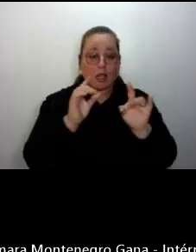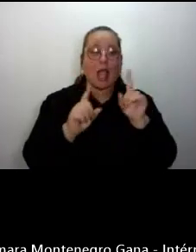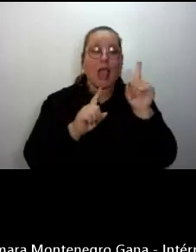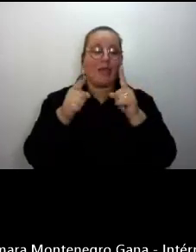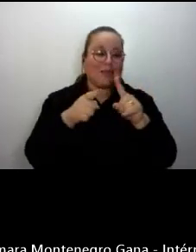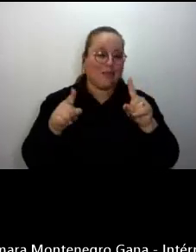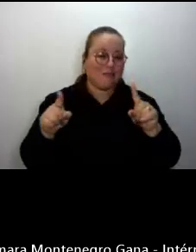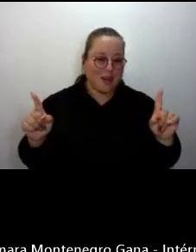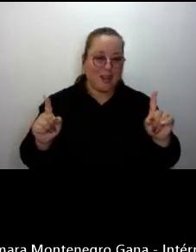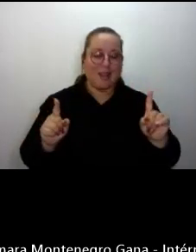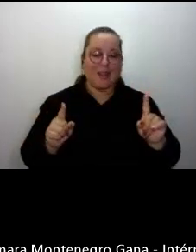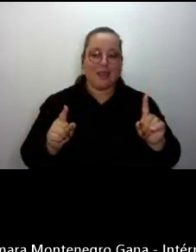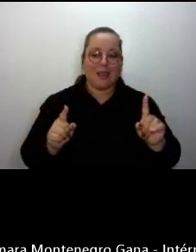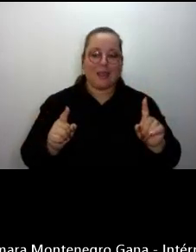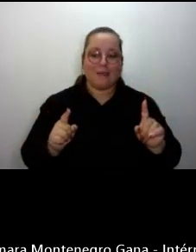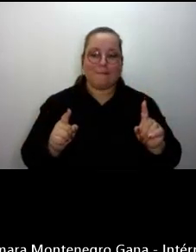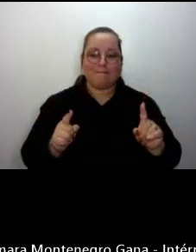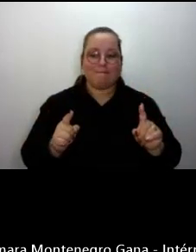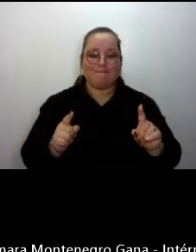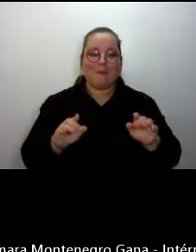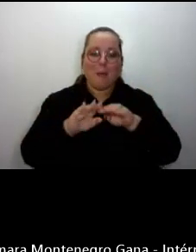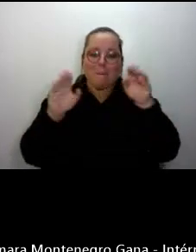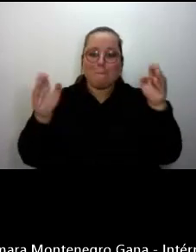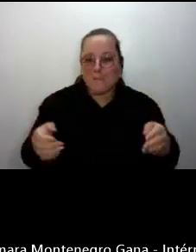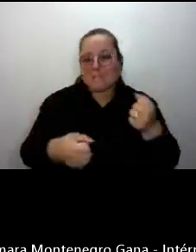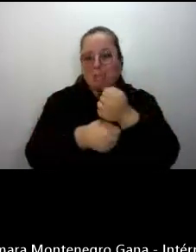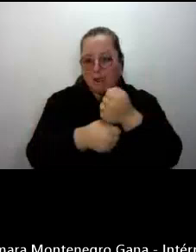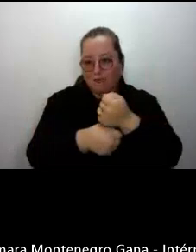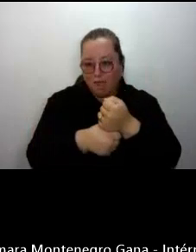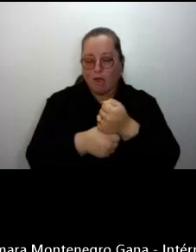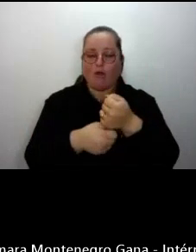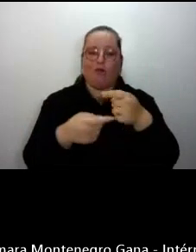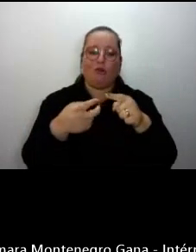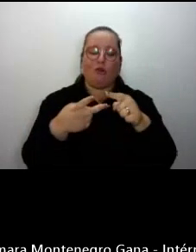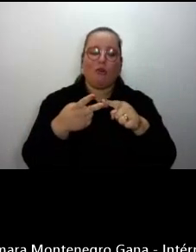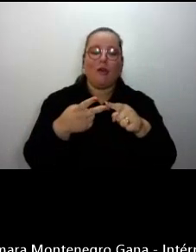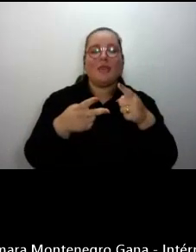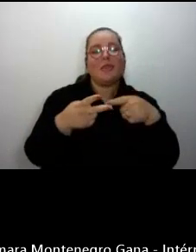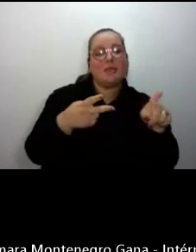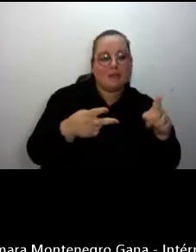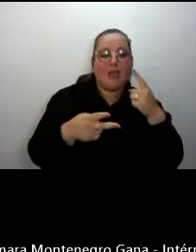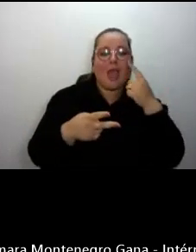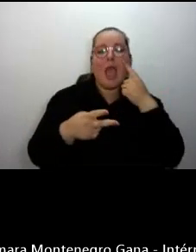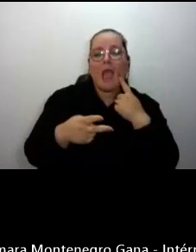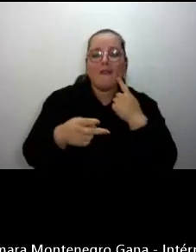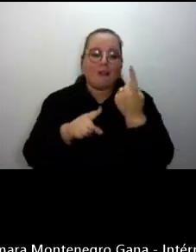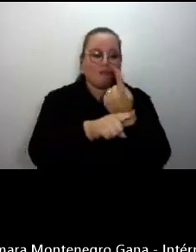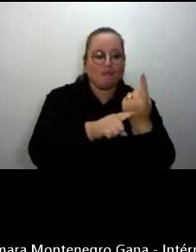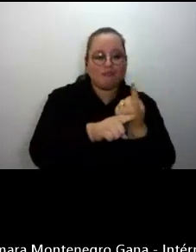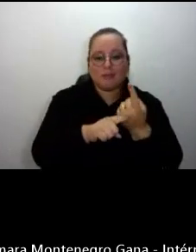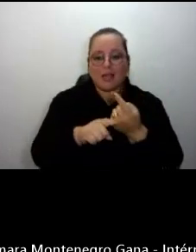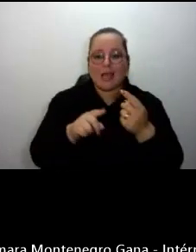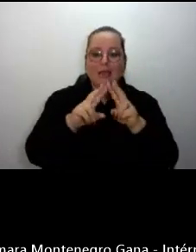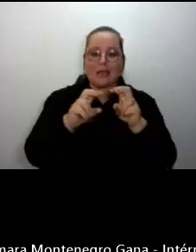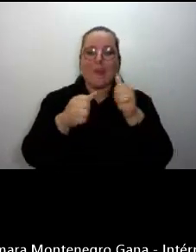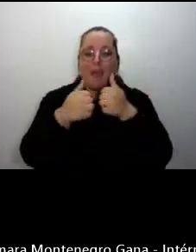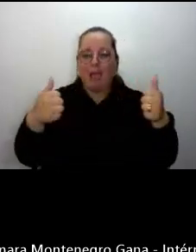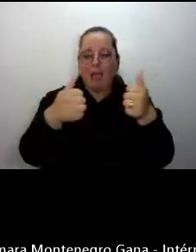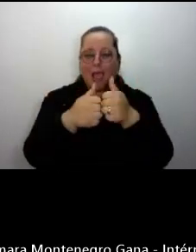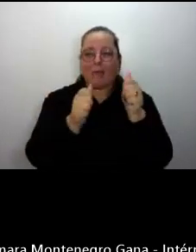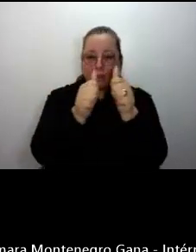distintas mesas de trabajo, con distintas intervenciones en la Cámara de Diputados, por ejemplo,